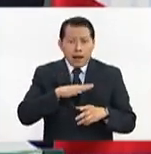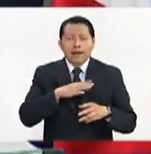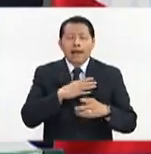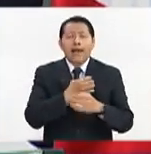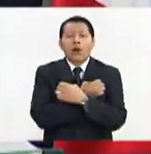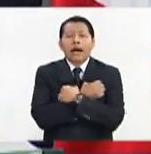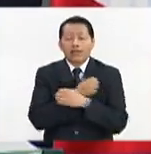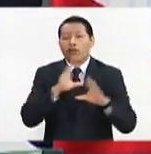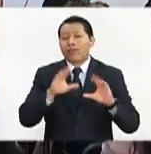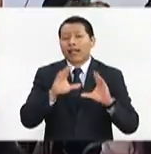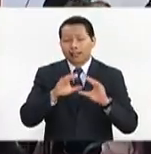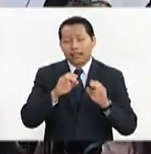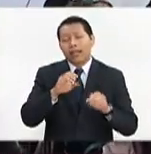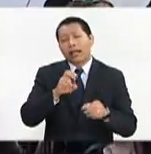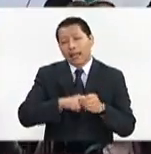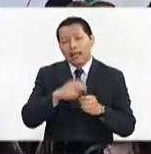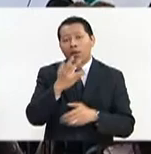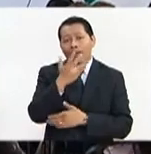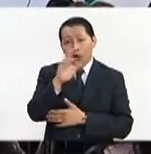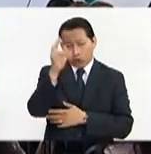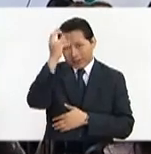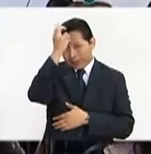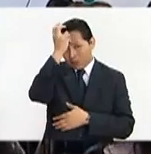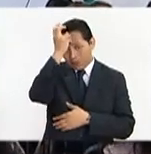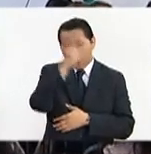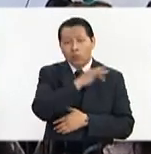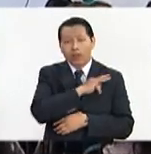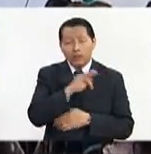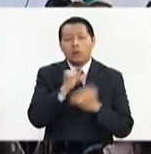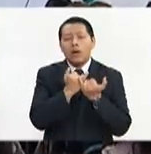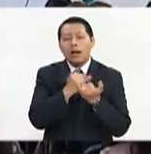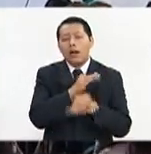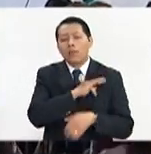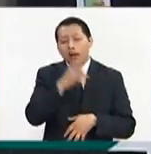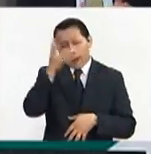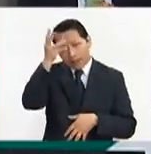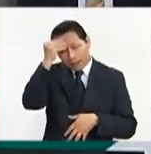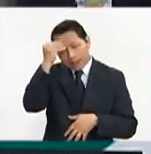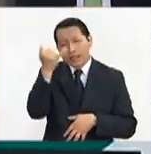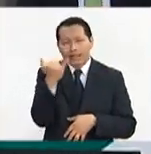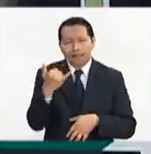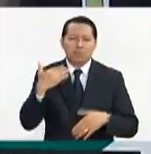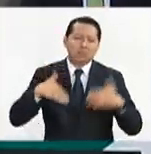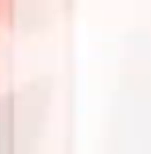educación financiera ahí en Bosque Chapultepec, además de que aprenderá, también se divertirá.